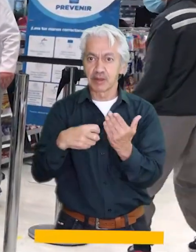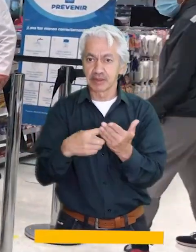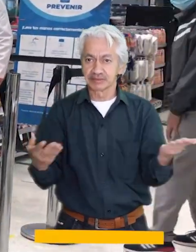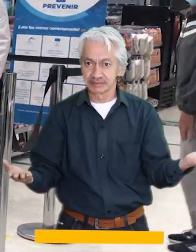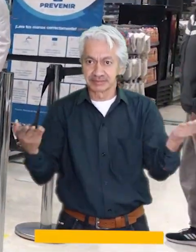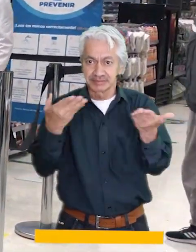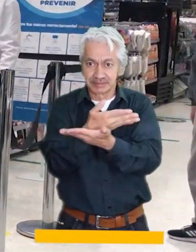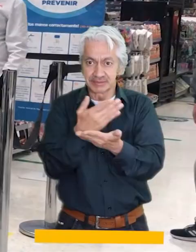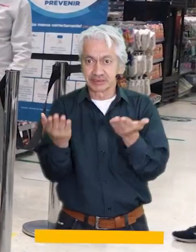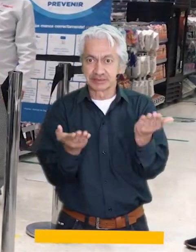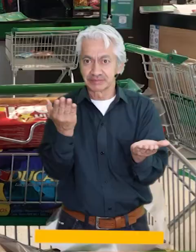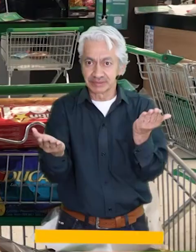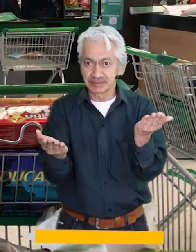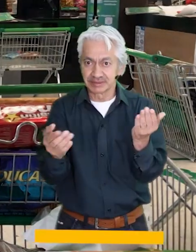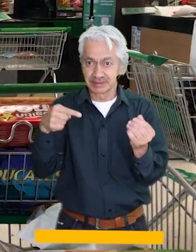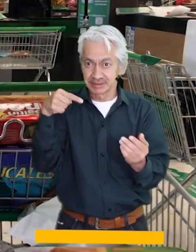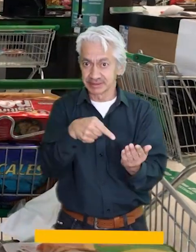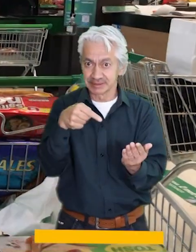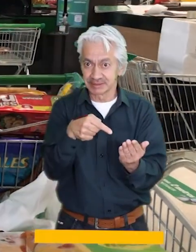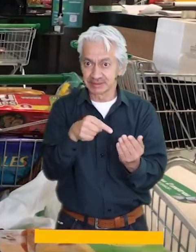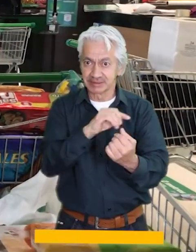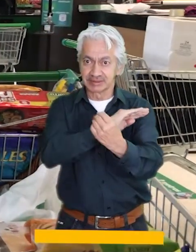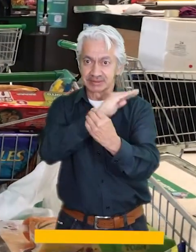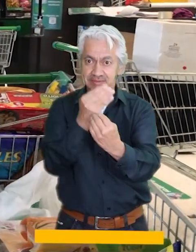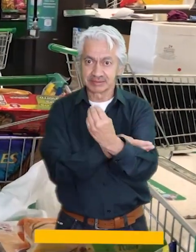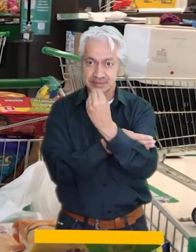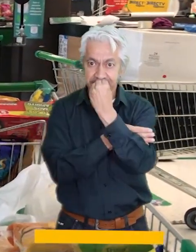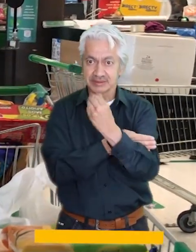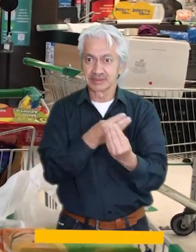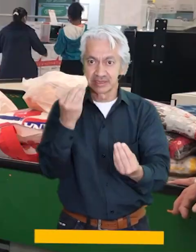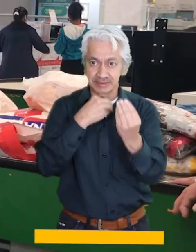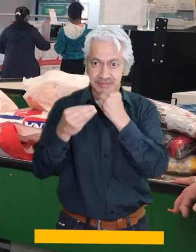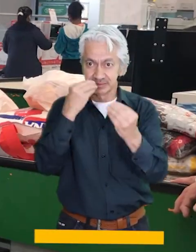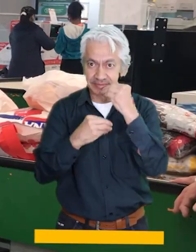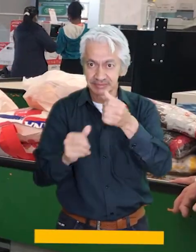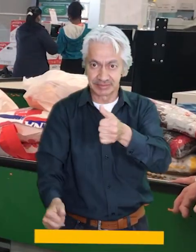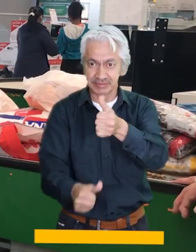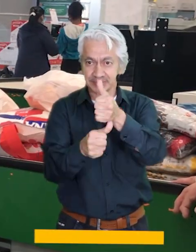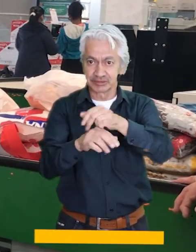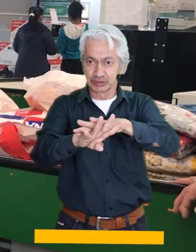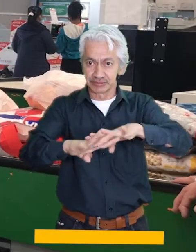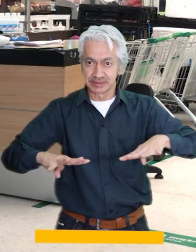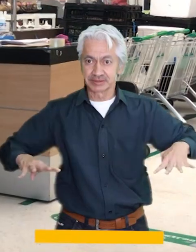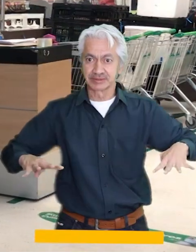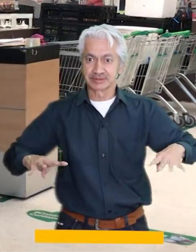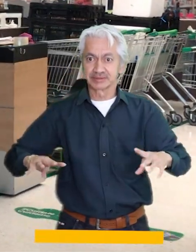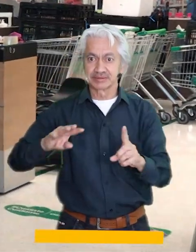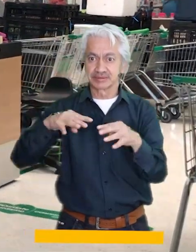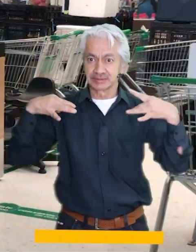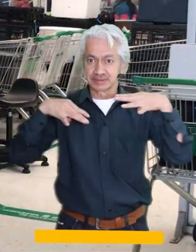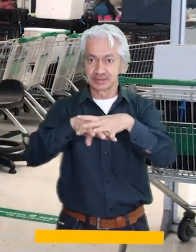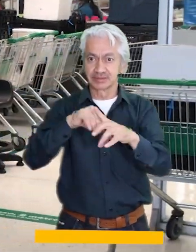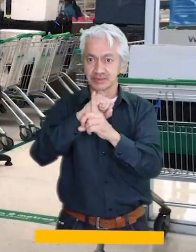bonos pertenecientes al servicio de bonos canjeables por alimentos de la Subdirección para la Discapacidad de la Secretaría Distrital